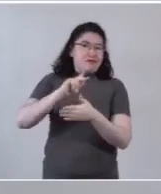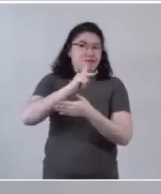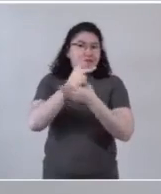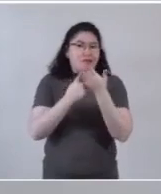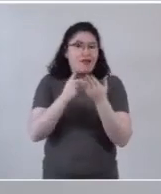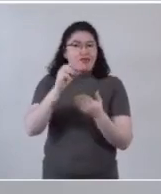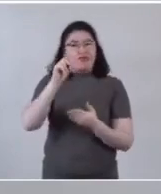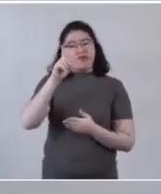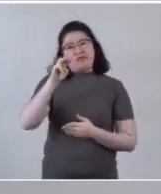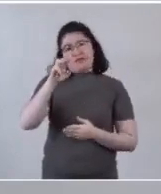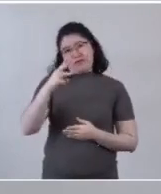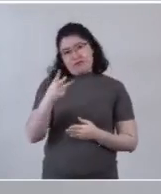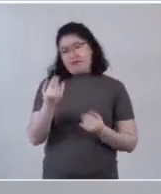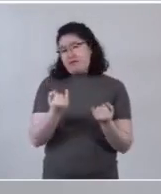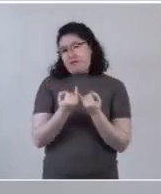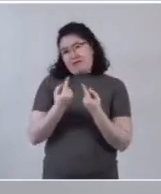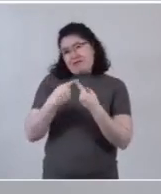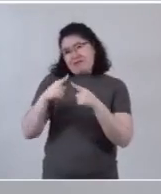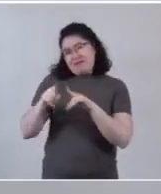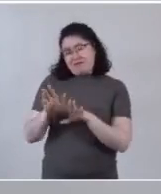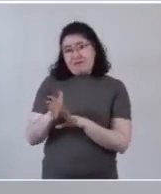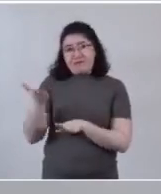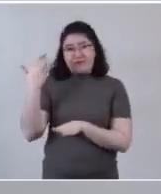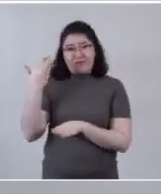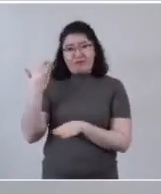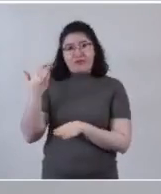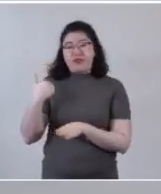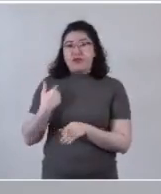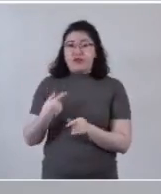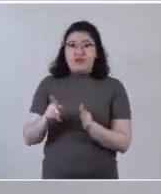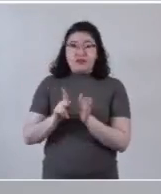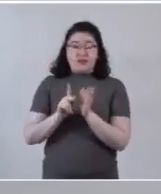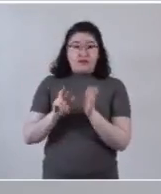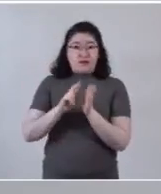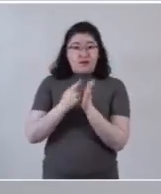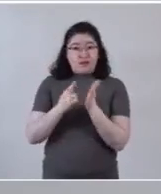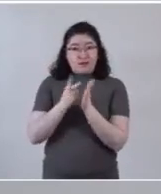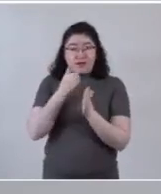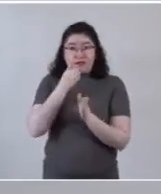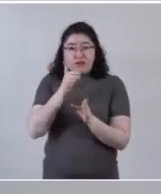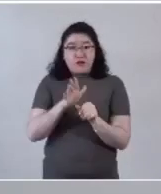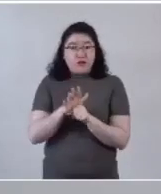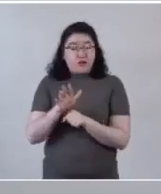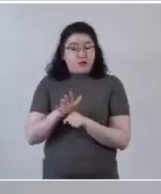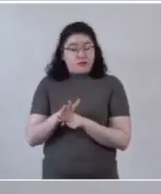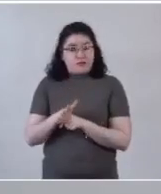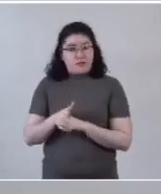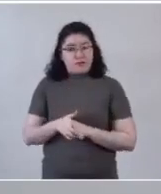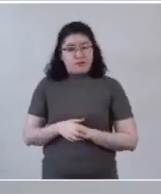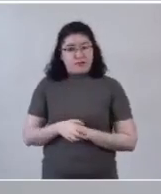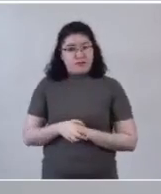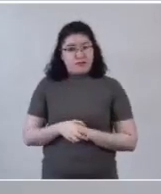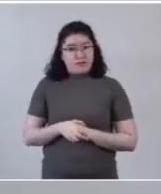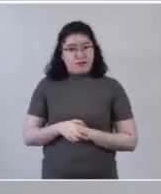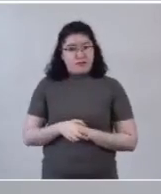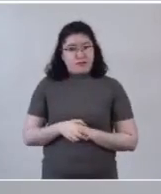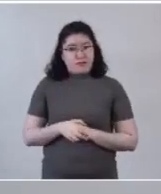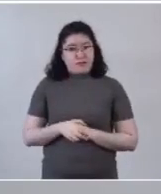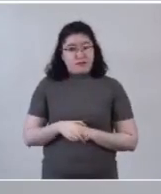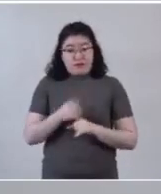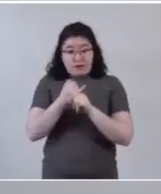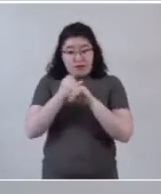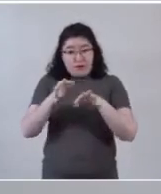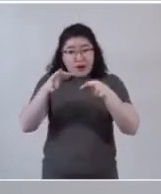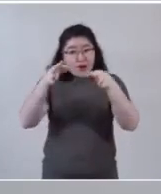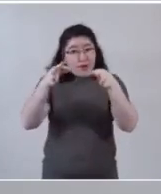una nota del New York Times que decía que doctores argumentaban que no se está diciendo la información